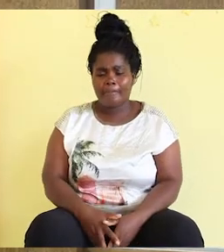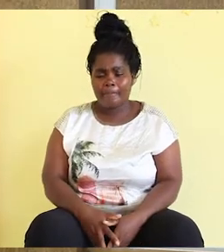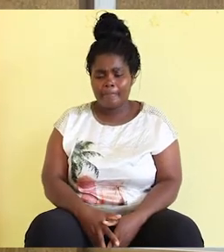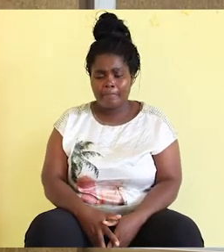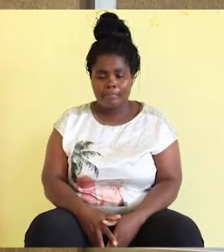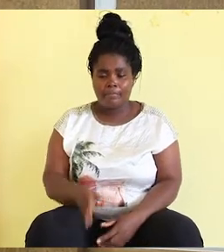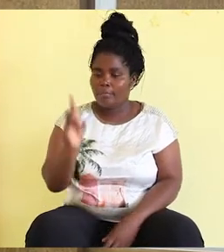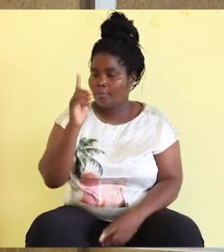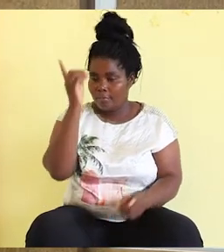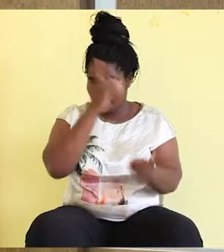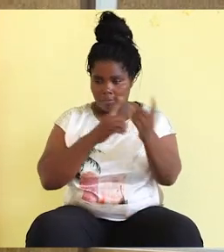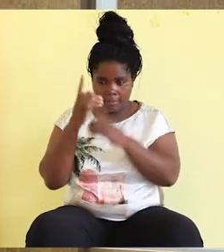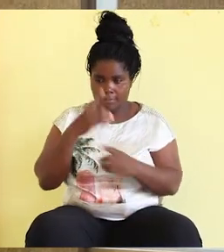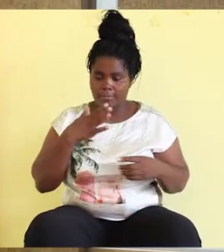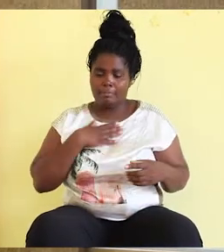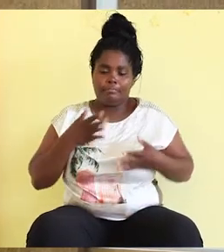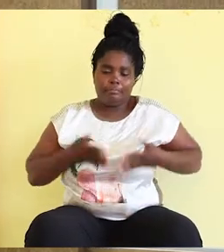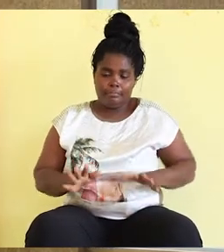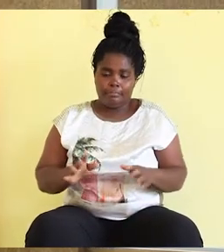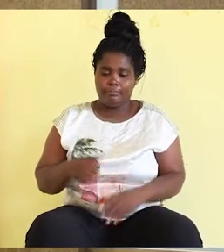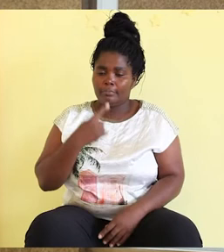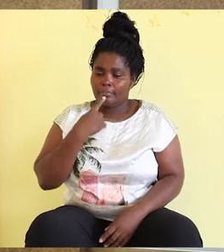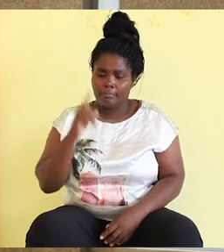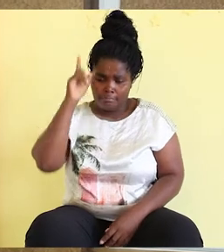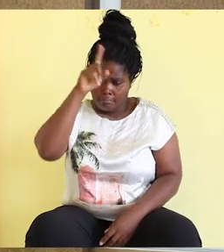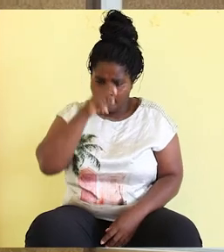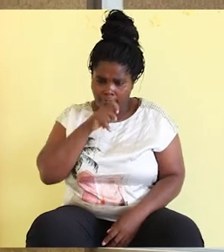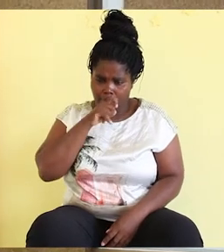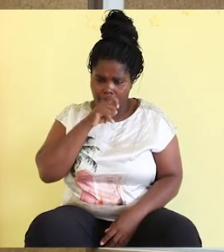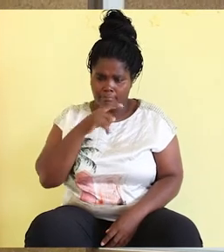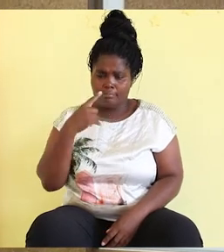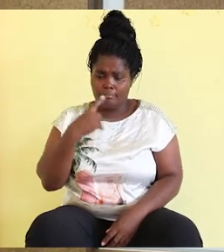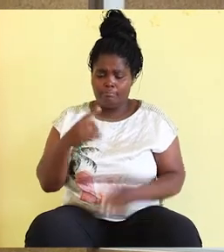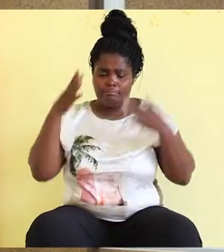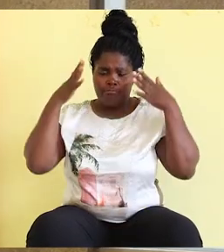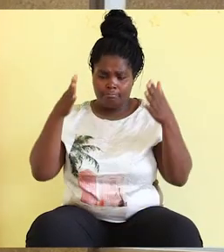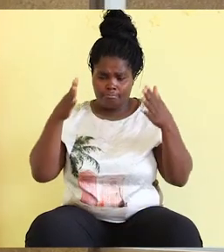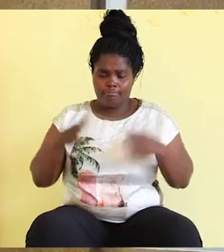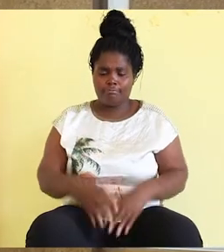No te preocupes, hija. El ratoncito Pérez es muy listo.